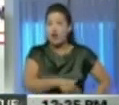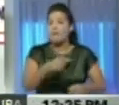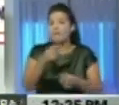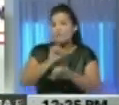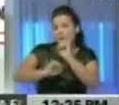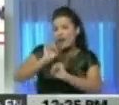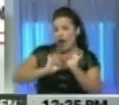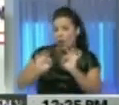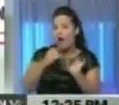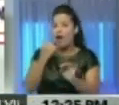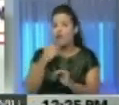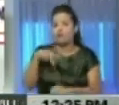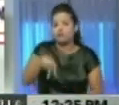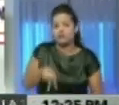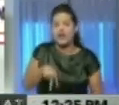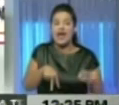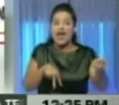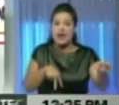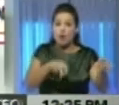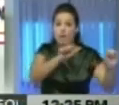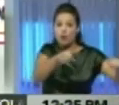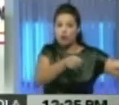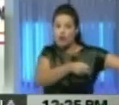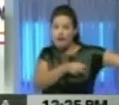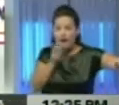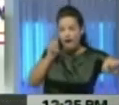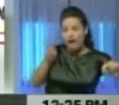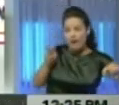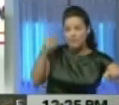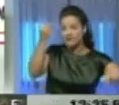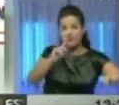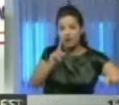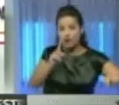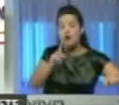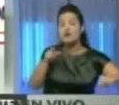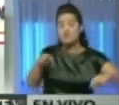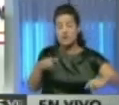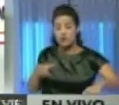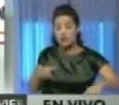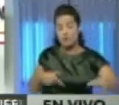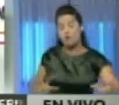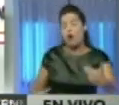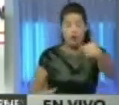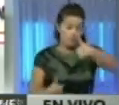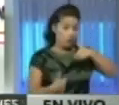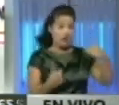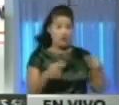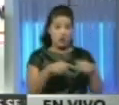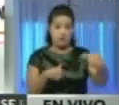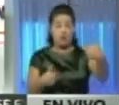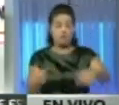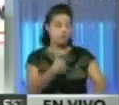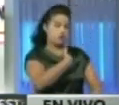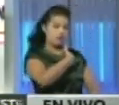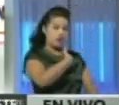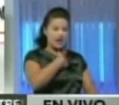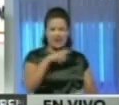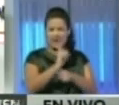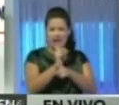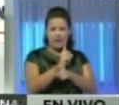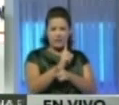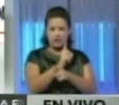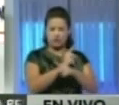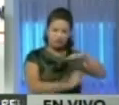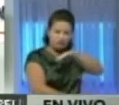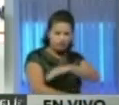los sicarios no se lo imaginaban. Y mi hijo, con un tiro en el pecho, reaccionó rápidamente con las técnicas